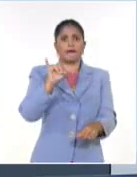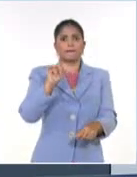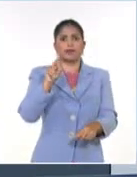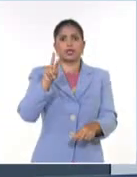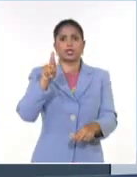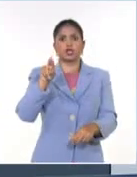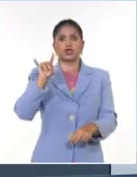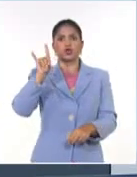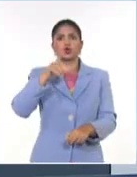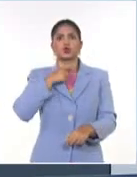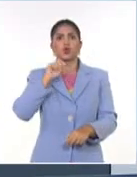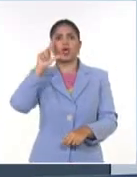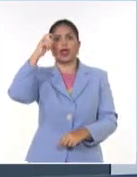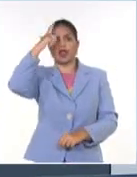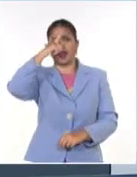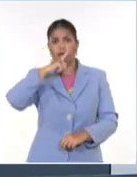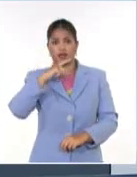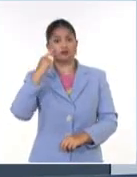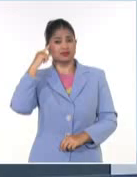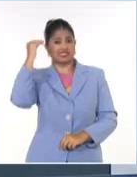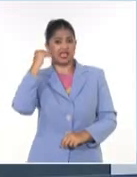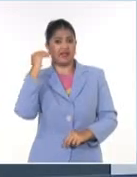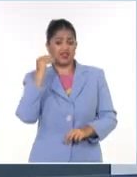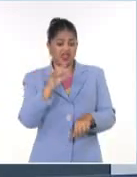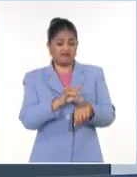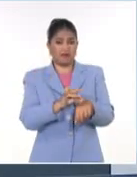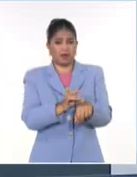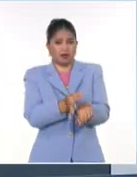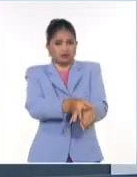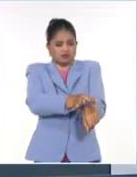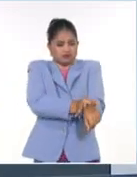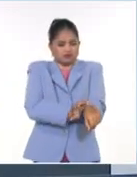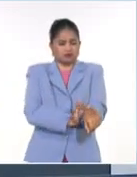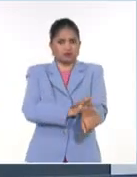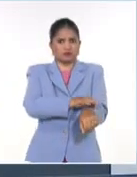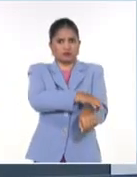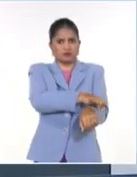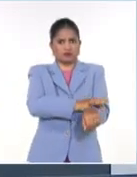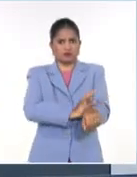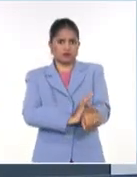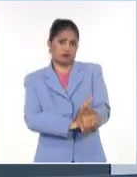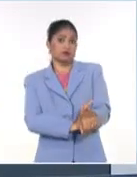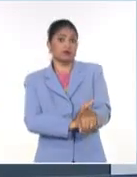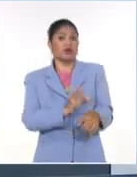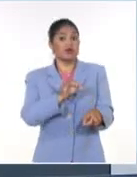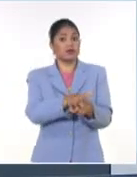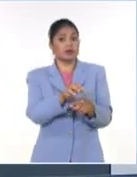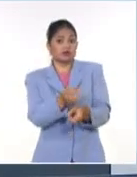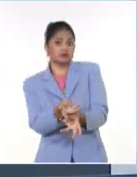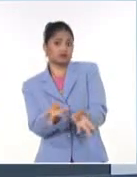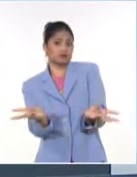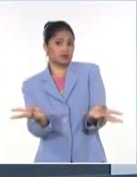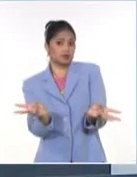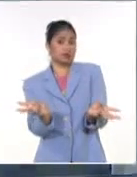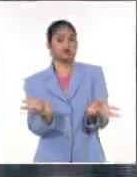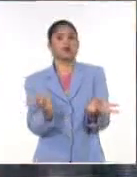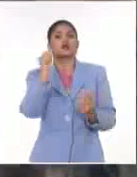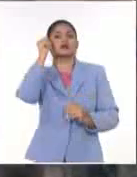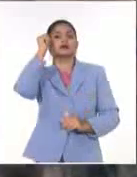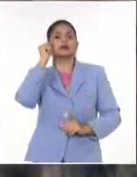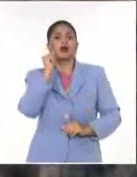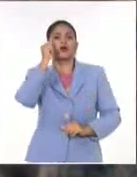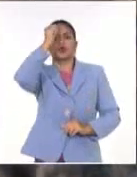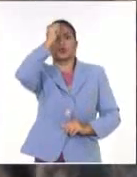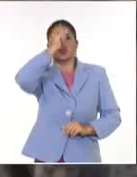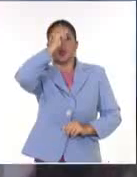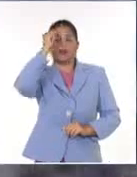del Congo. Se trata de unas 100.000 dosis donadas por la Comisión Europea que comenzarán a distribuirse el fin de semana. Este era